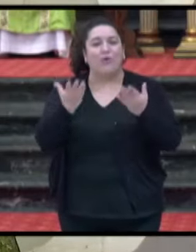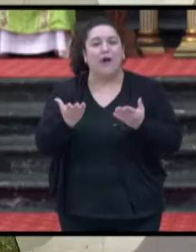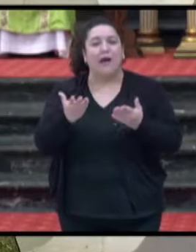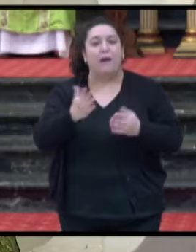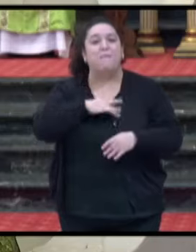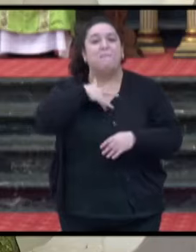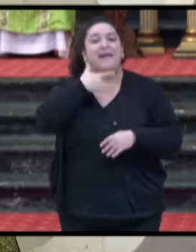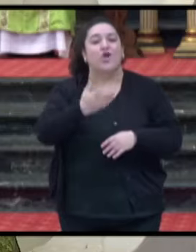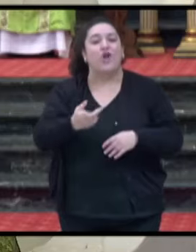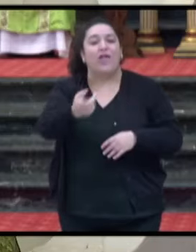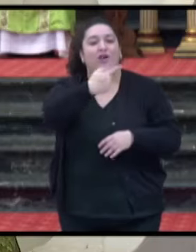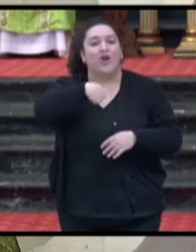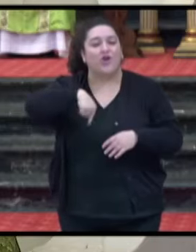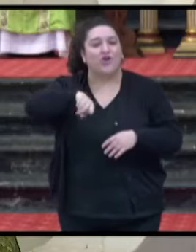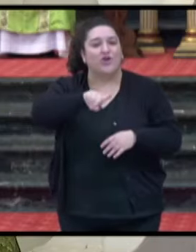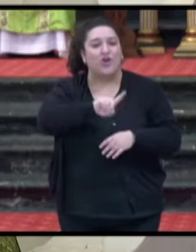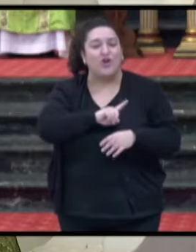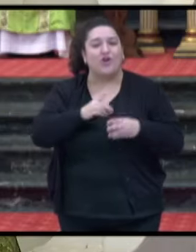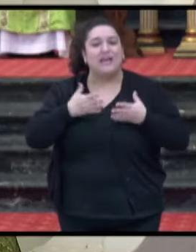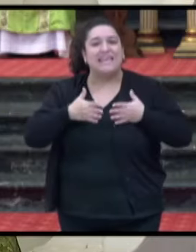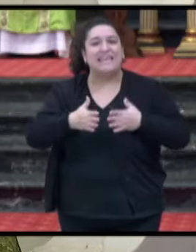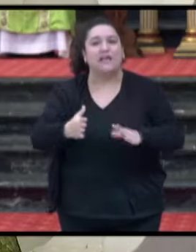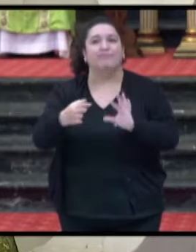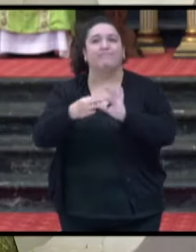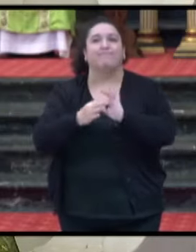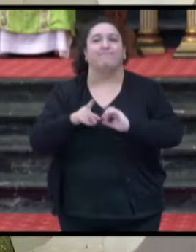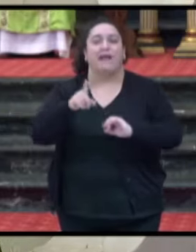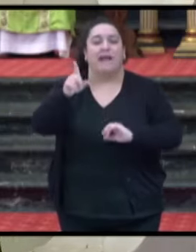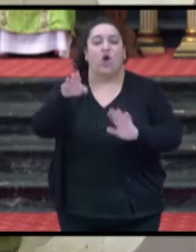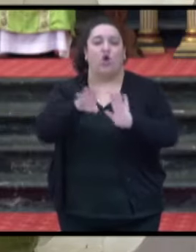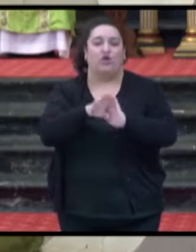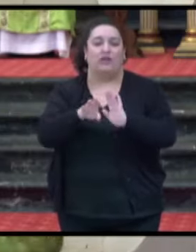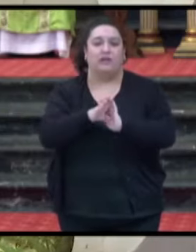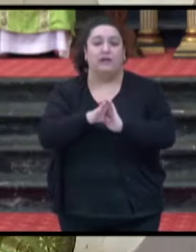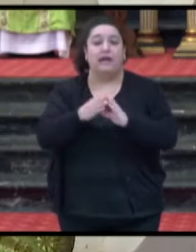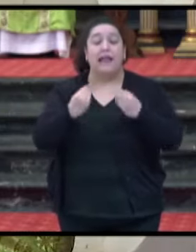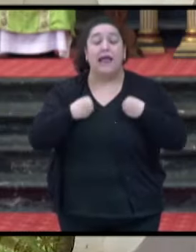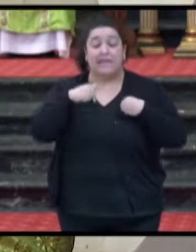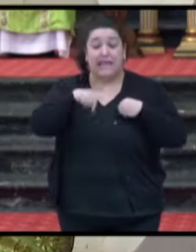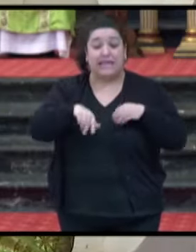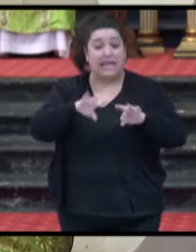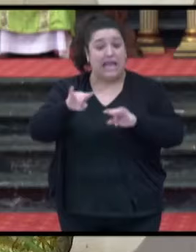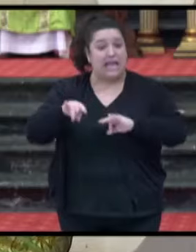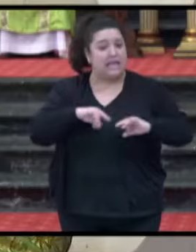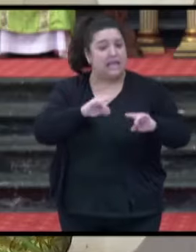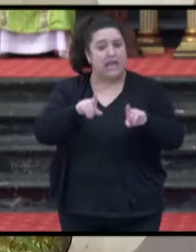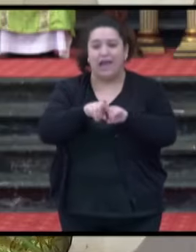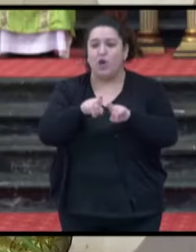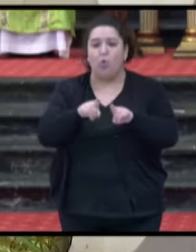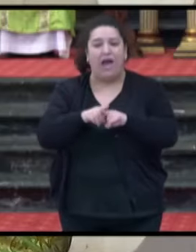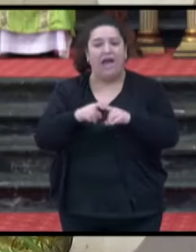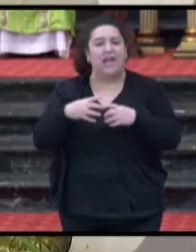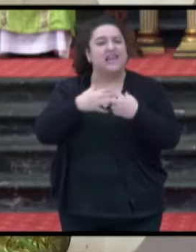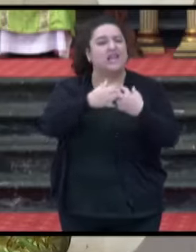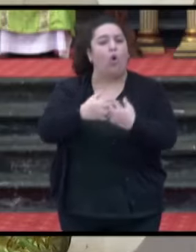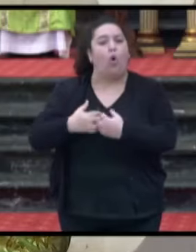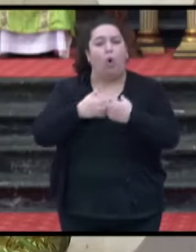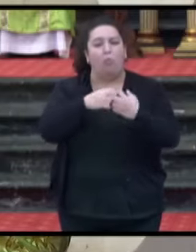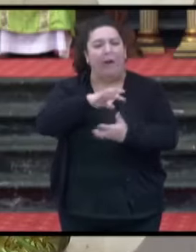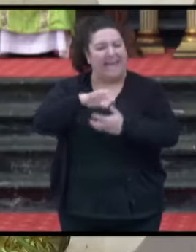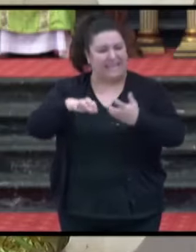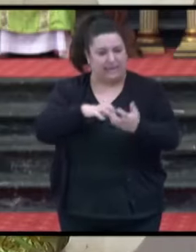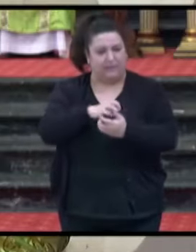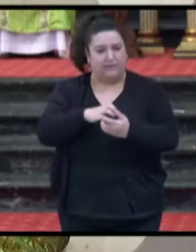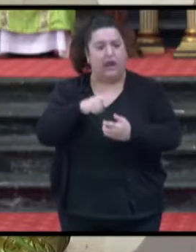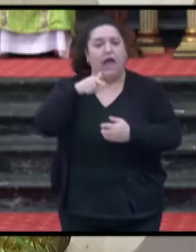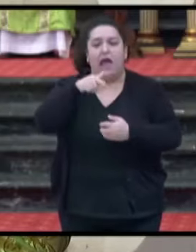hijos suyos continuamente la vida en la tierra es un combate a